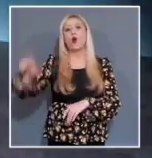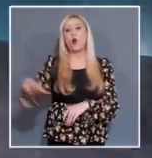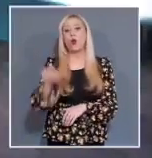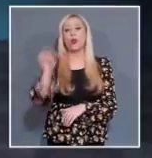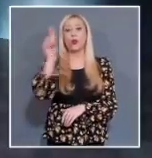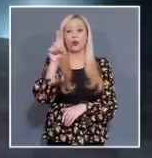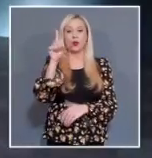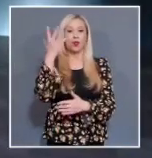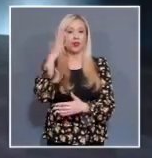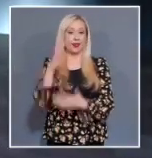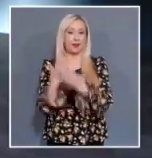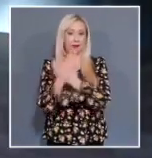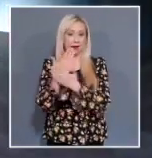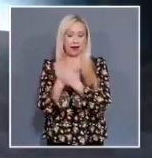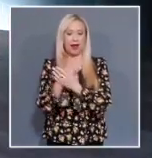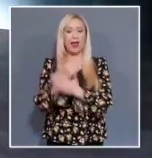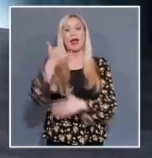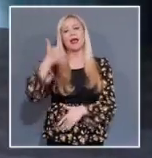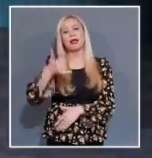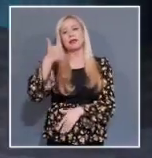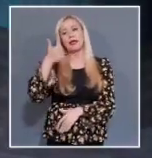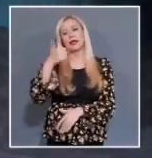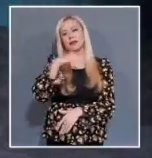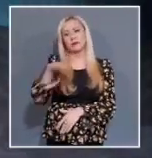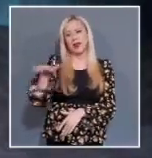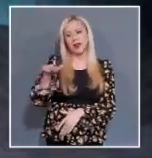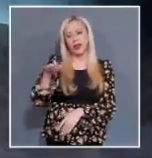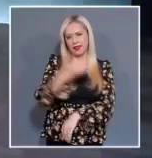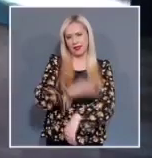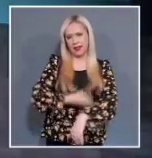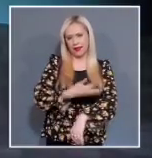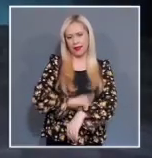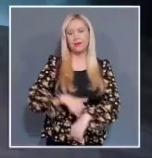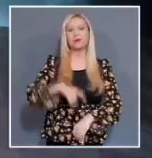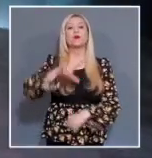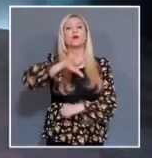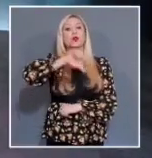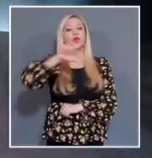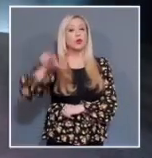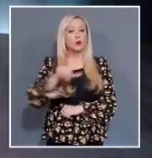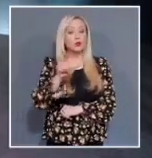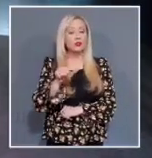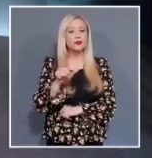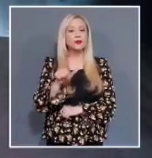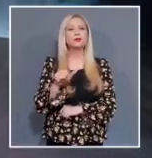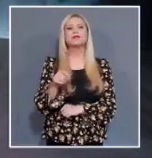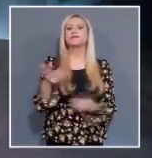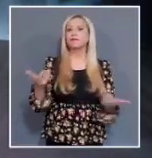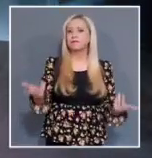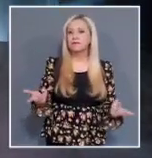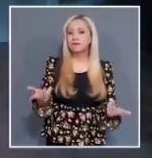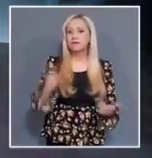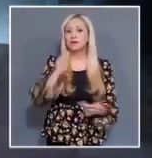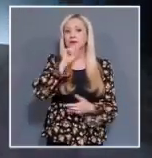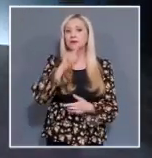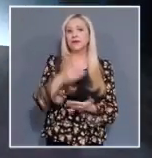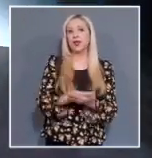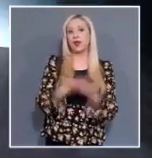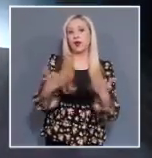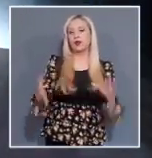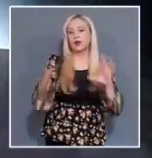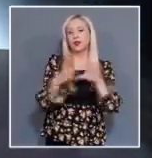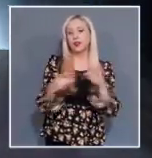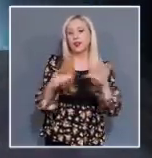las 18:30 horas. Y también que se quede con nosotros porque a continuación le vamos a tener un concierto,